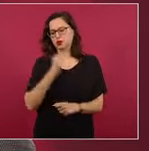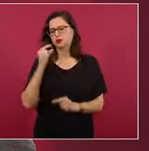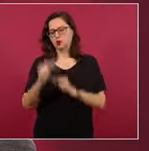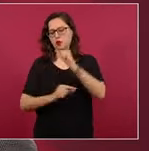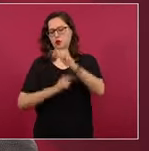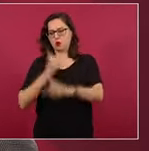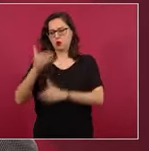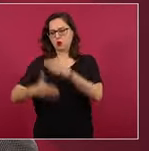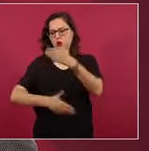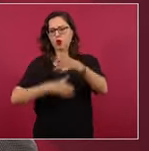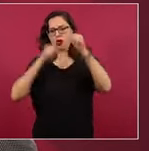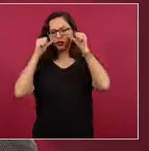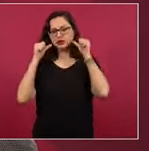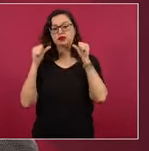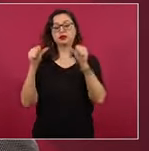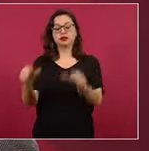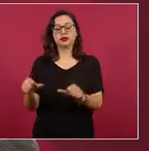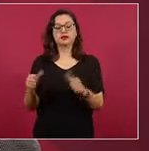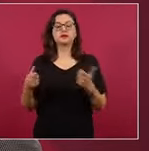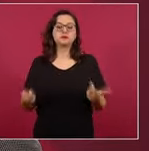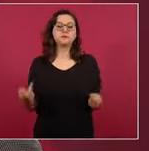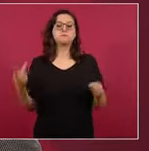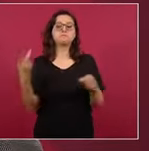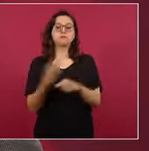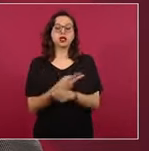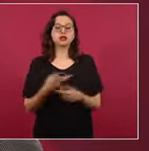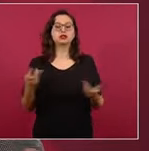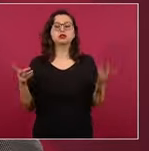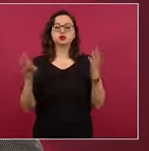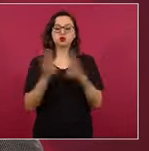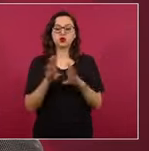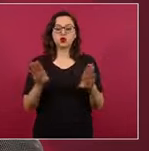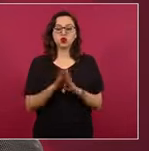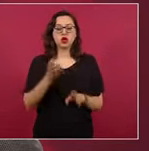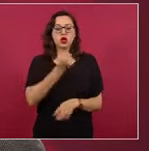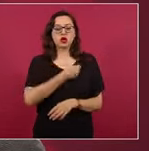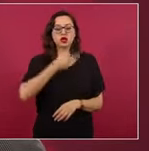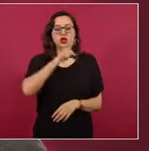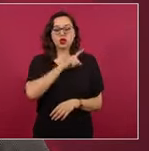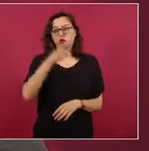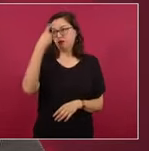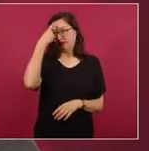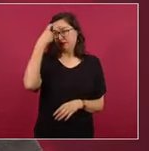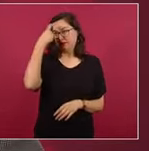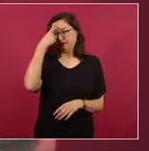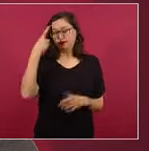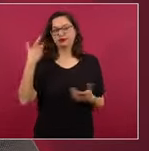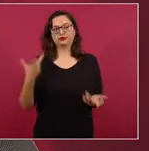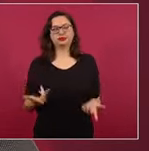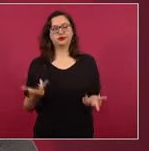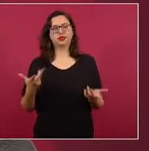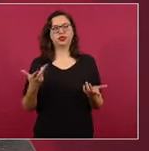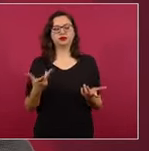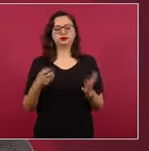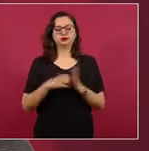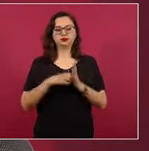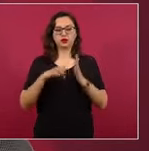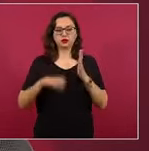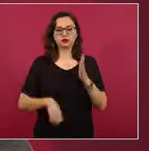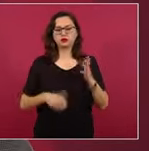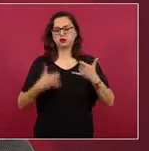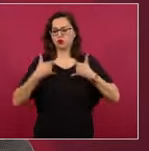de la salud mental, va ligada a muchos aspectos, está engranada, por ejemplo, con la